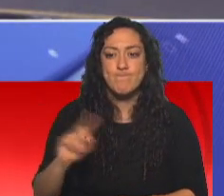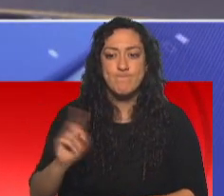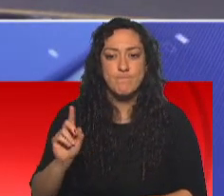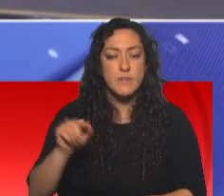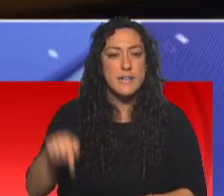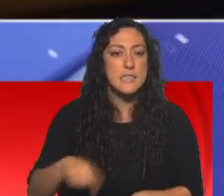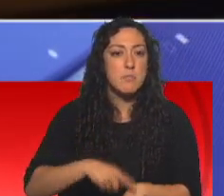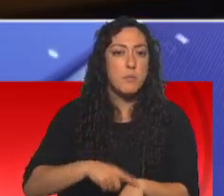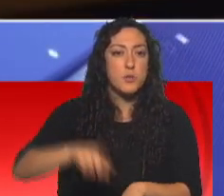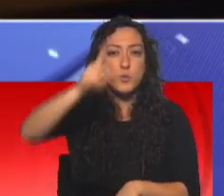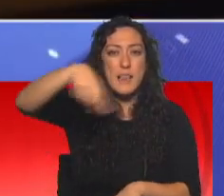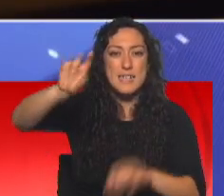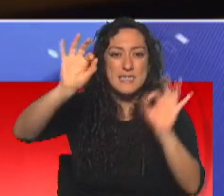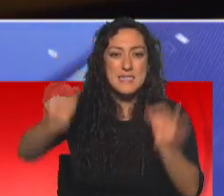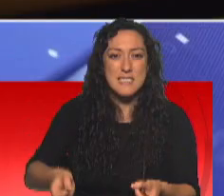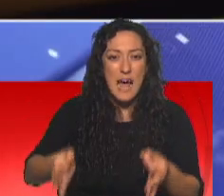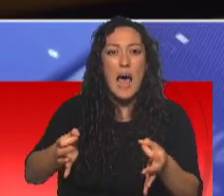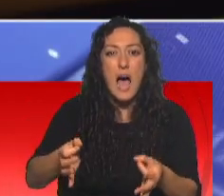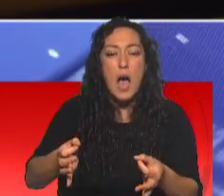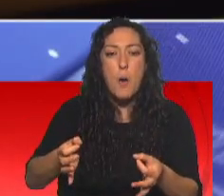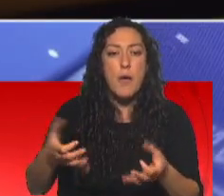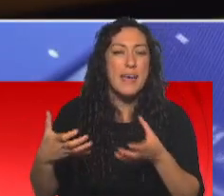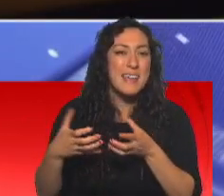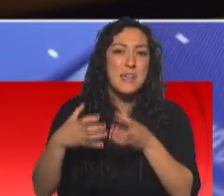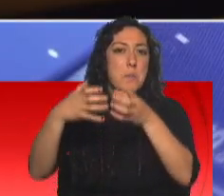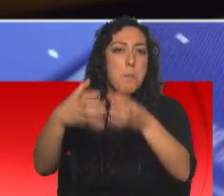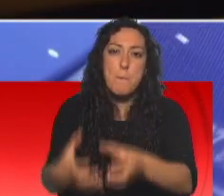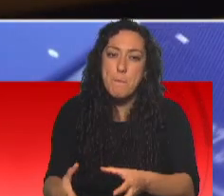ustedes saben bien, cuando tenemos esos desplazamientos de equipos,